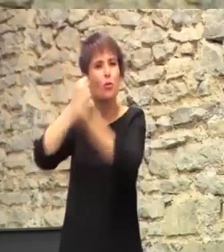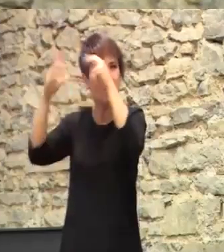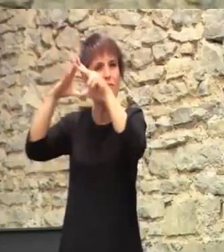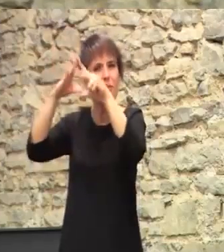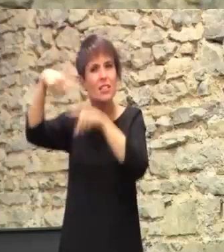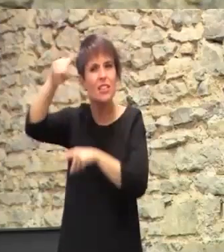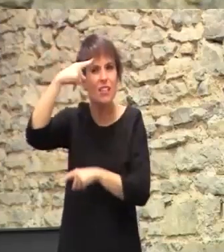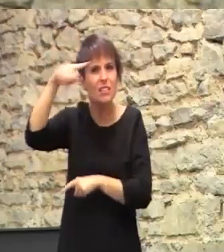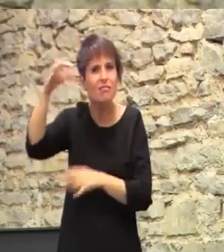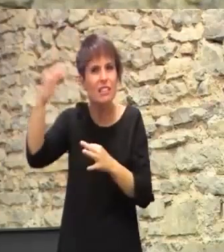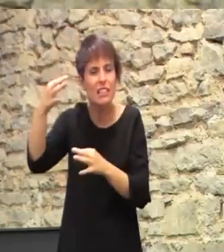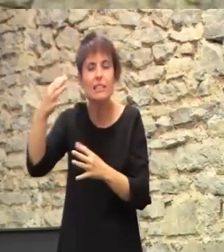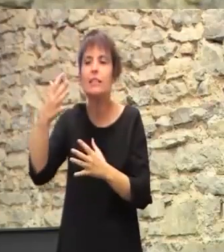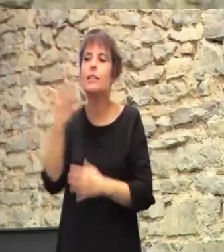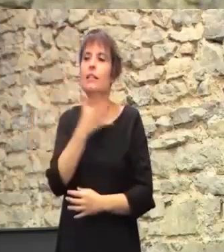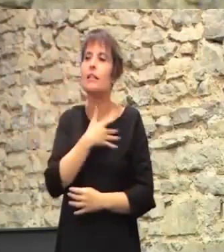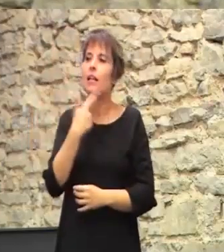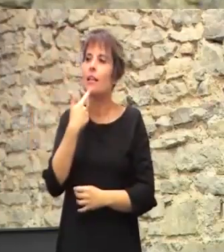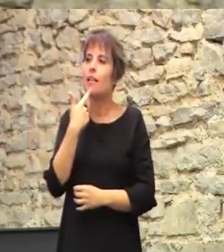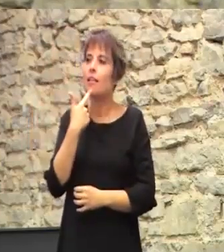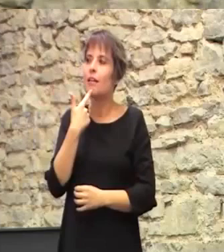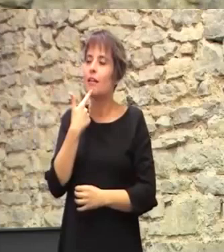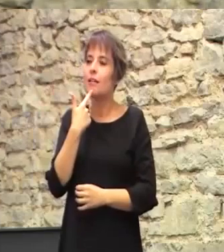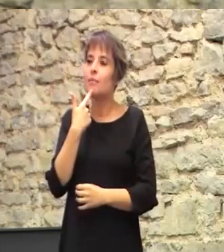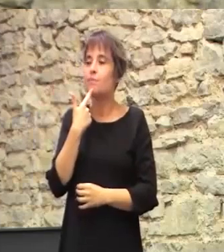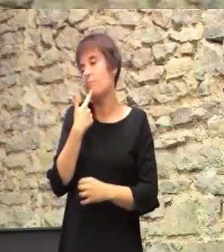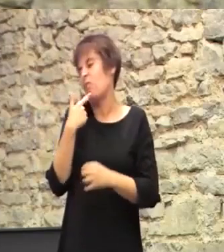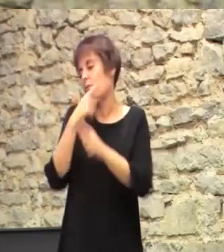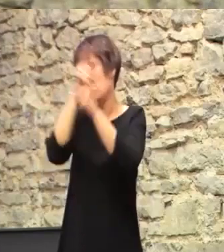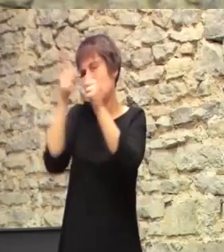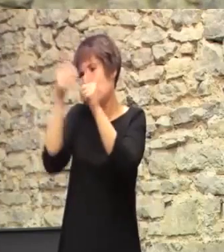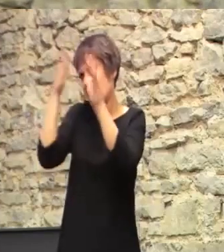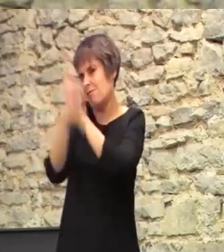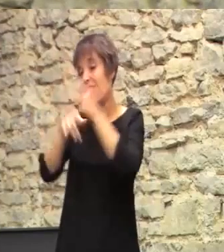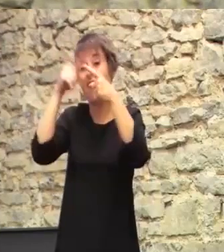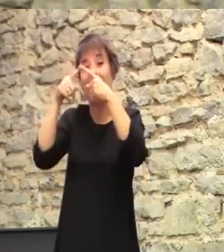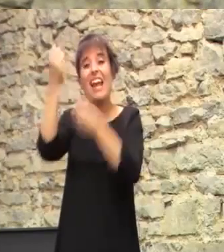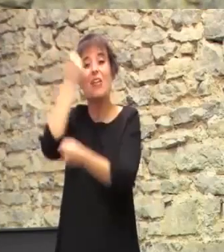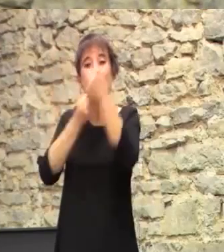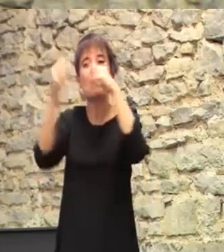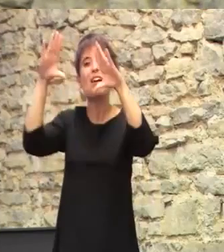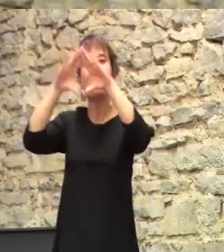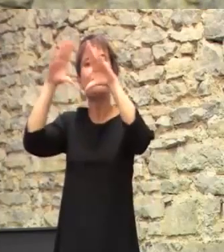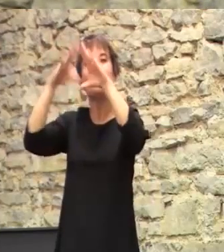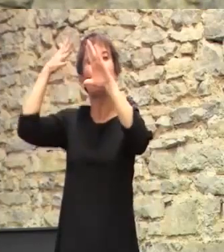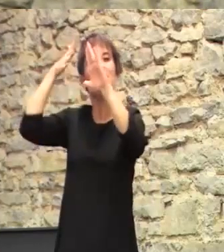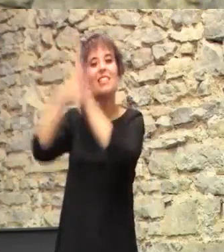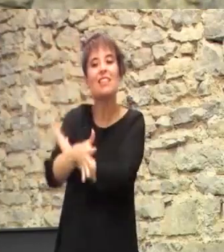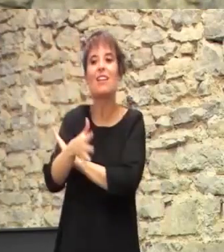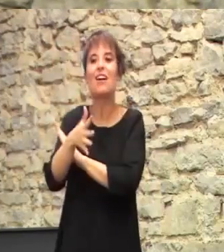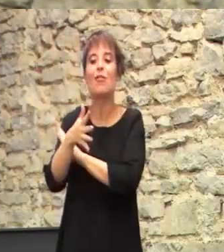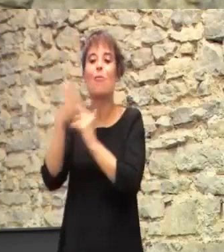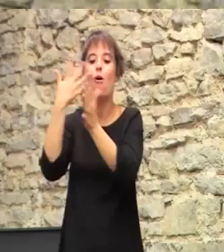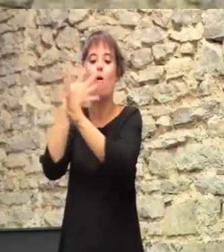es decir básicamente y en forma muy simple se centra en que cambiemos de